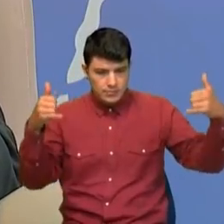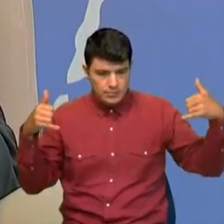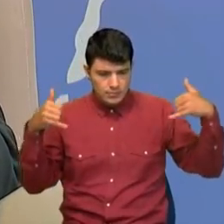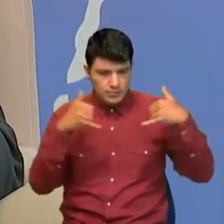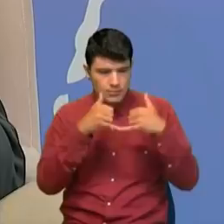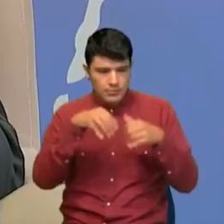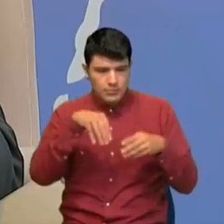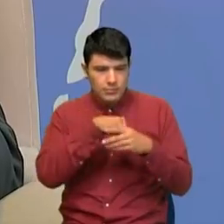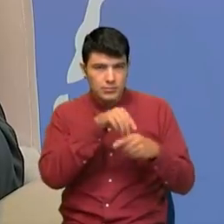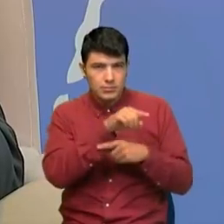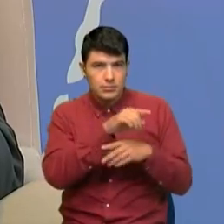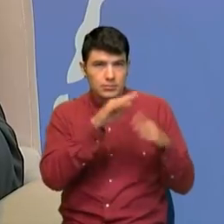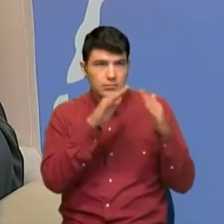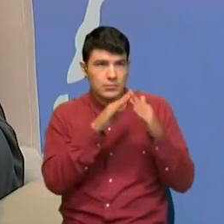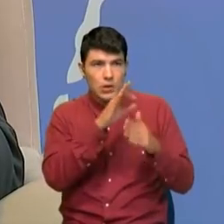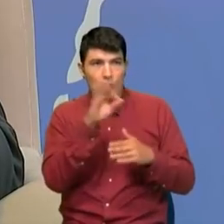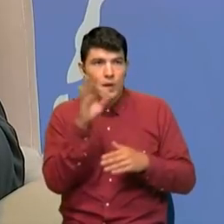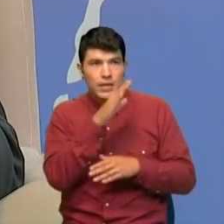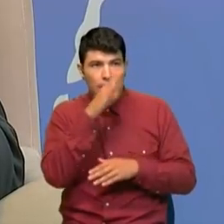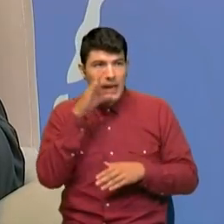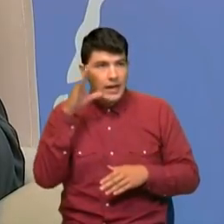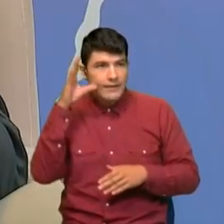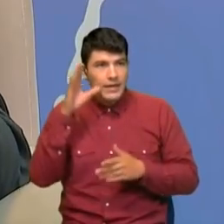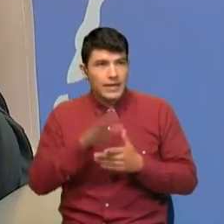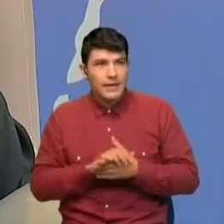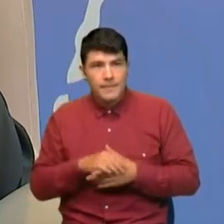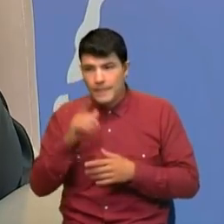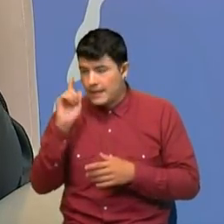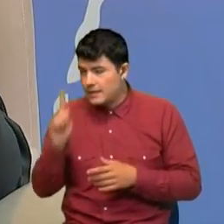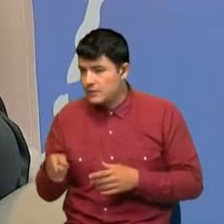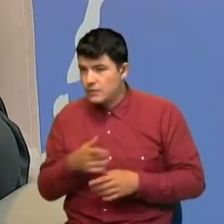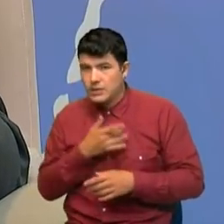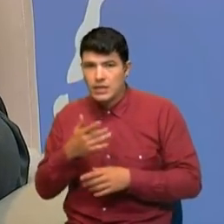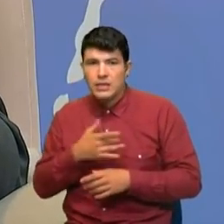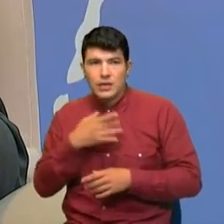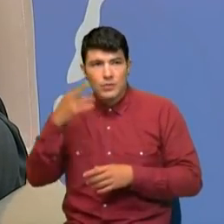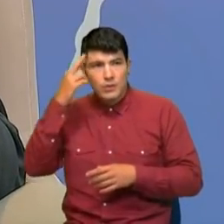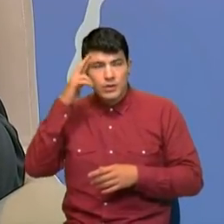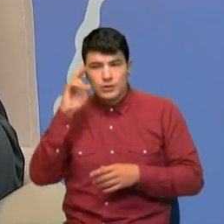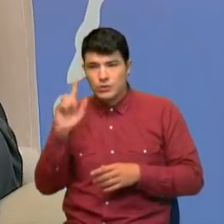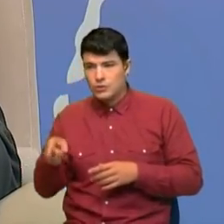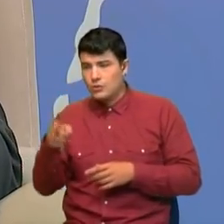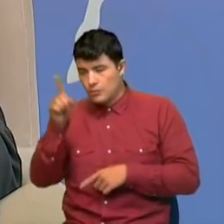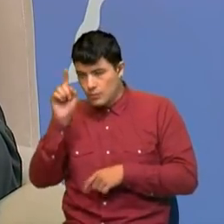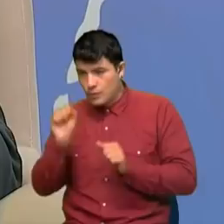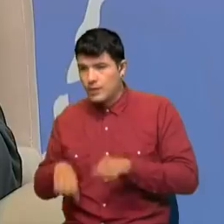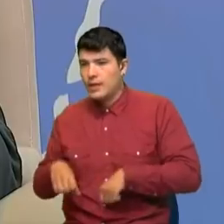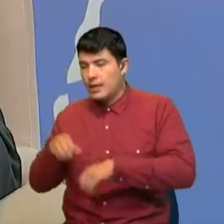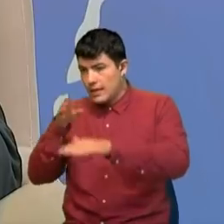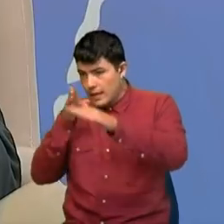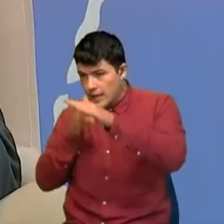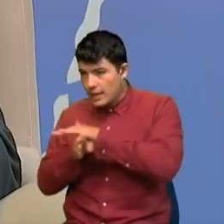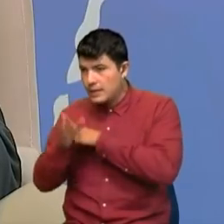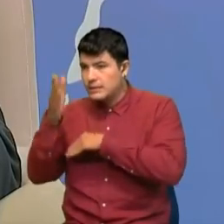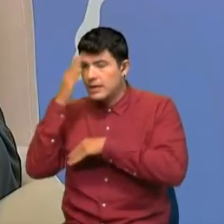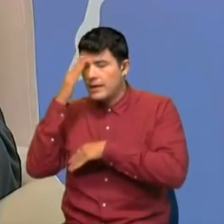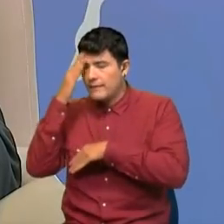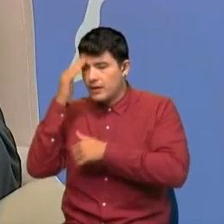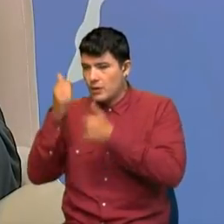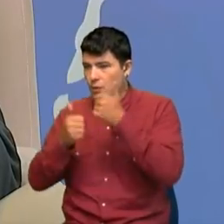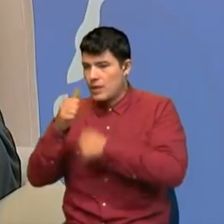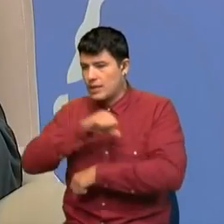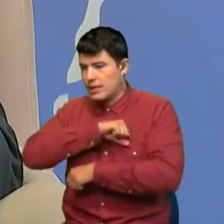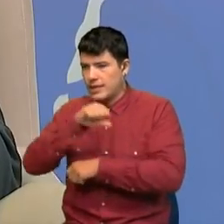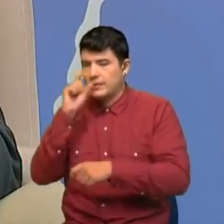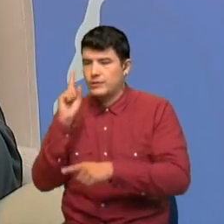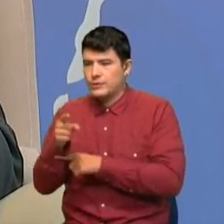del inmueble, del lote. Y en este sentido, pues poder entrar a determinar hasta qué punto están los derechos de los herederos